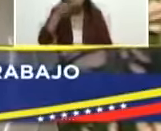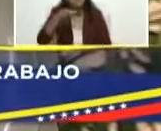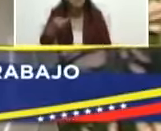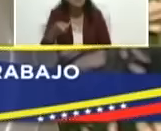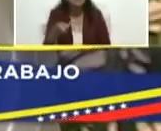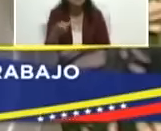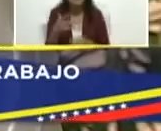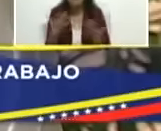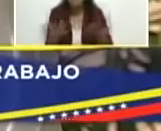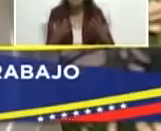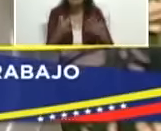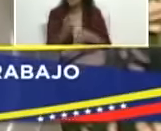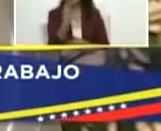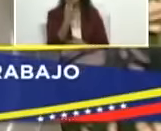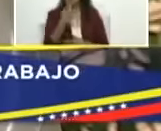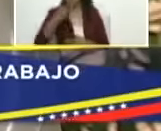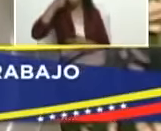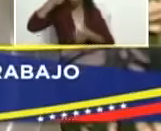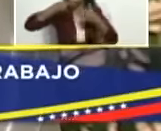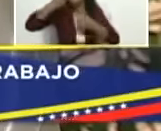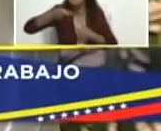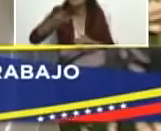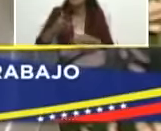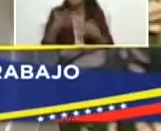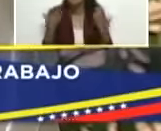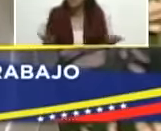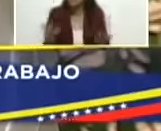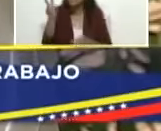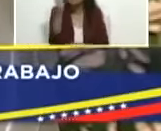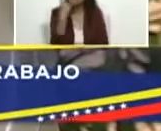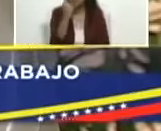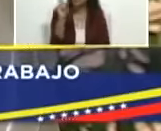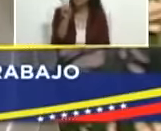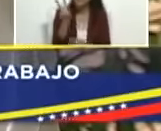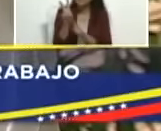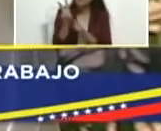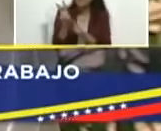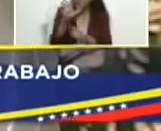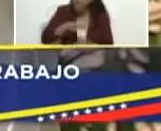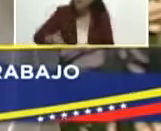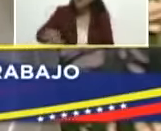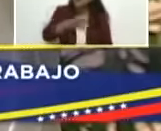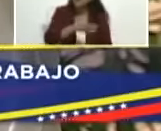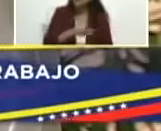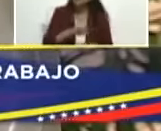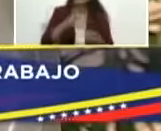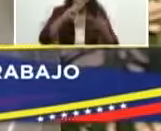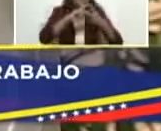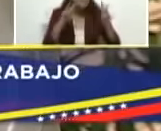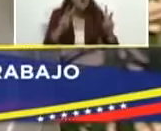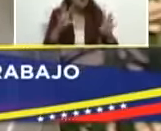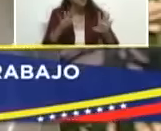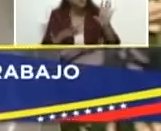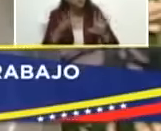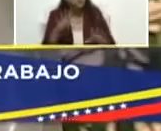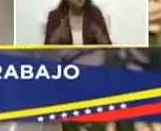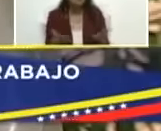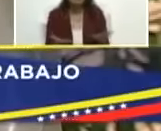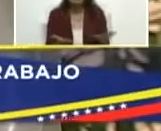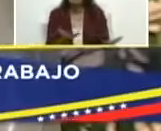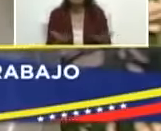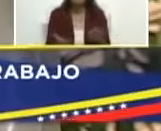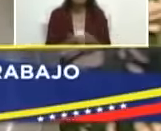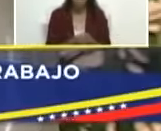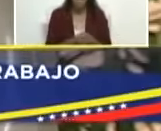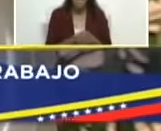que pensamos debe darse en Venezuela, de una paz alrededor de